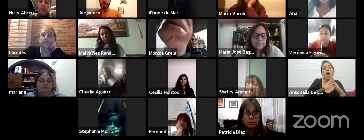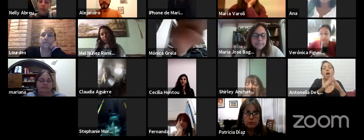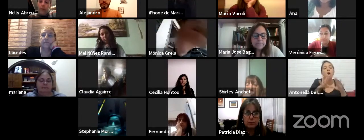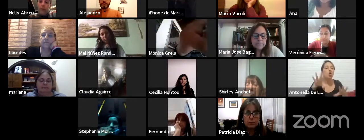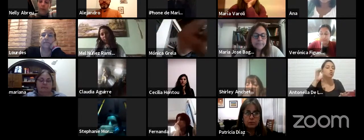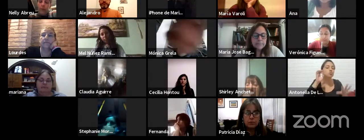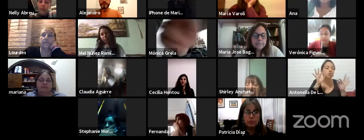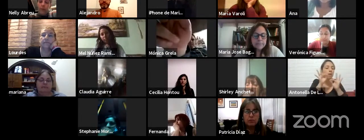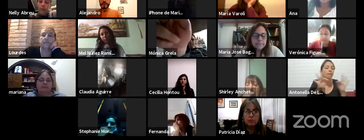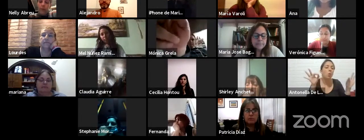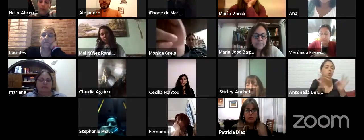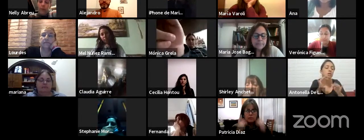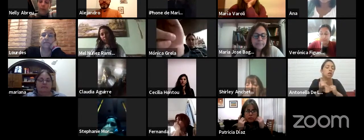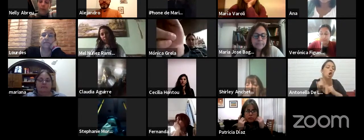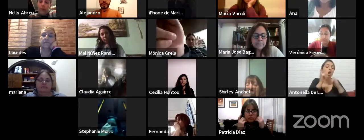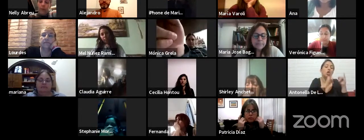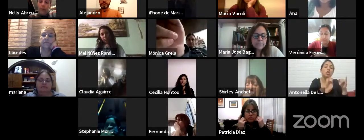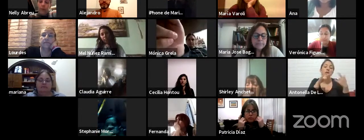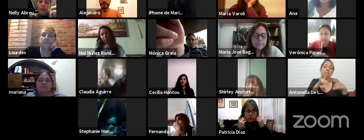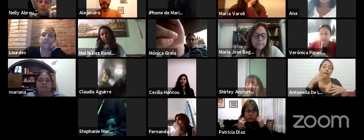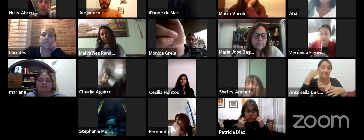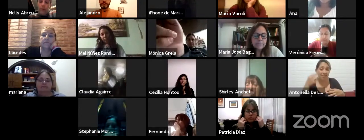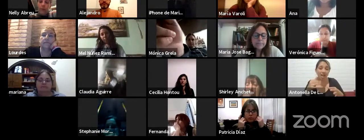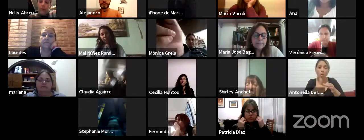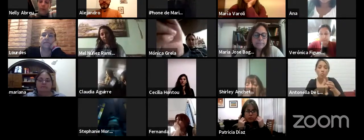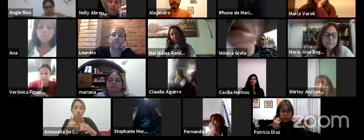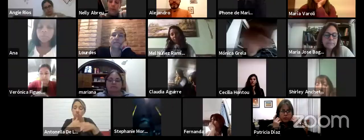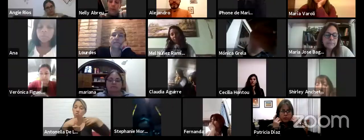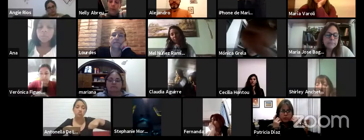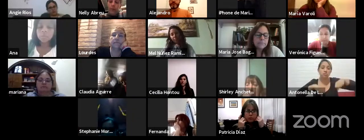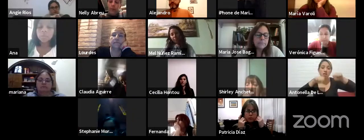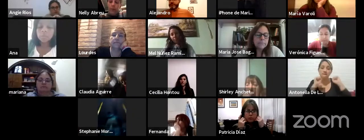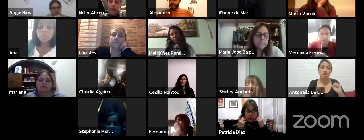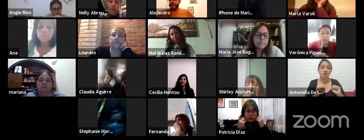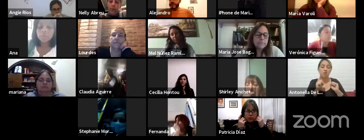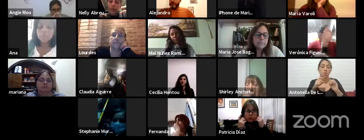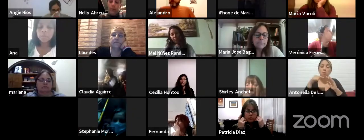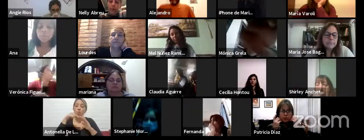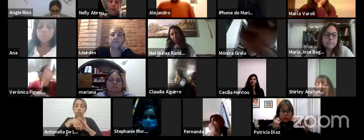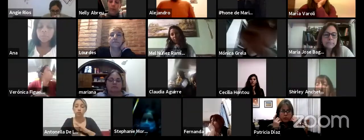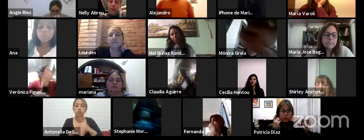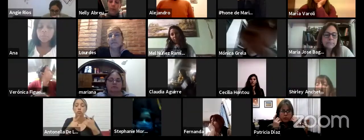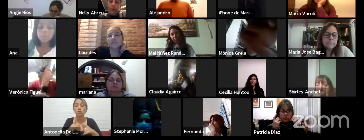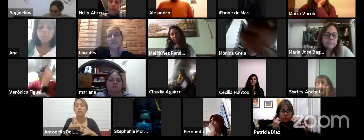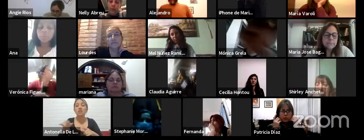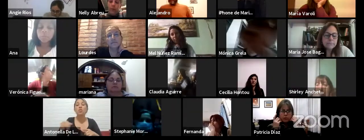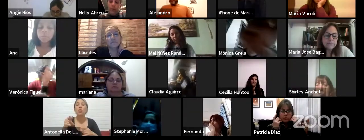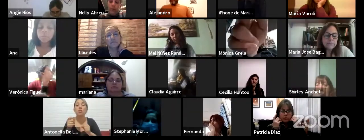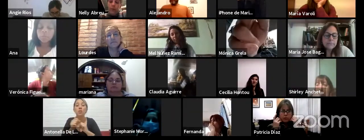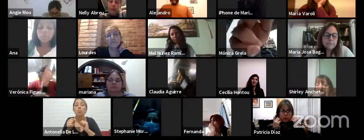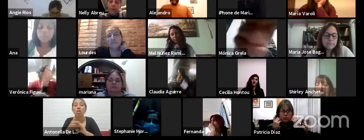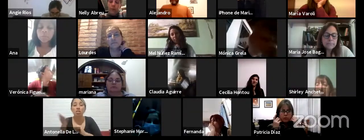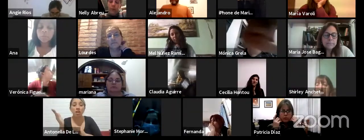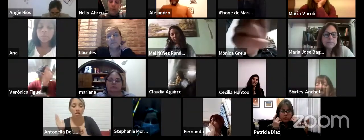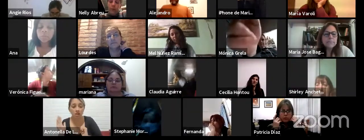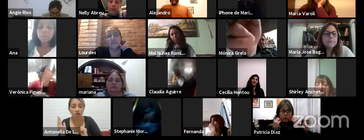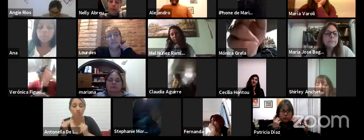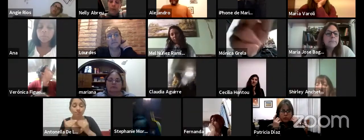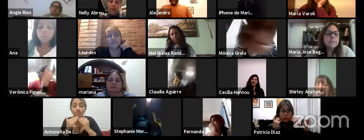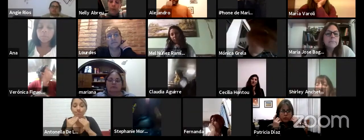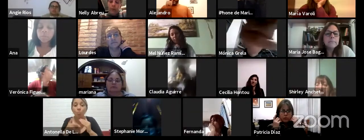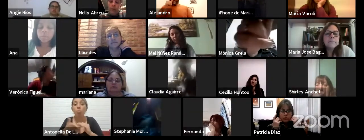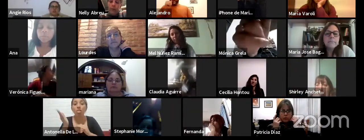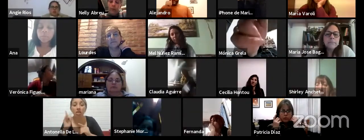severo. ¿Hay algún lugar a donde dirigirse para...? Esa era mi pregunta. Es como